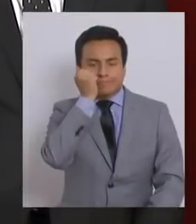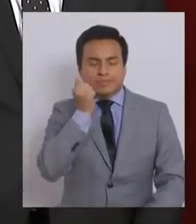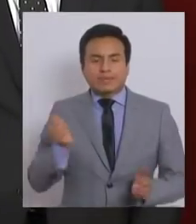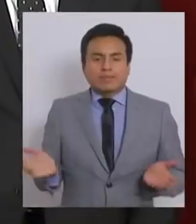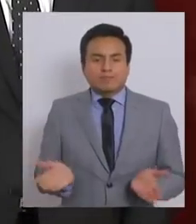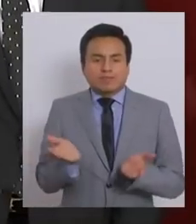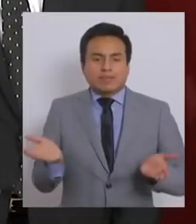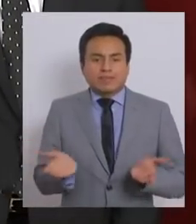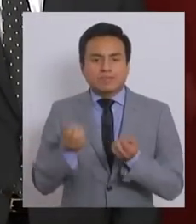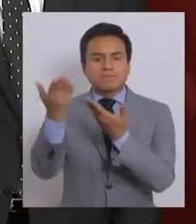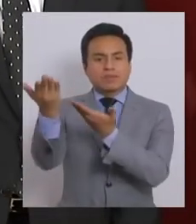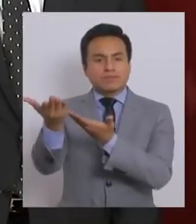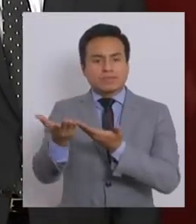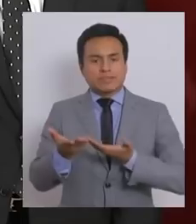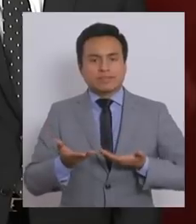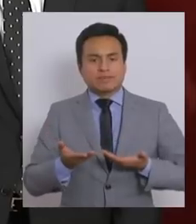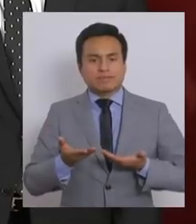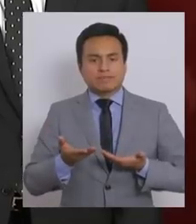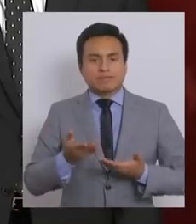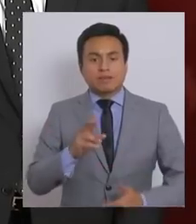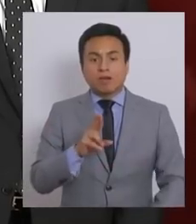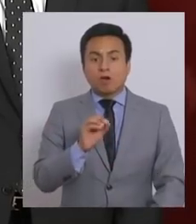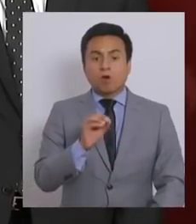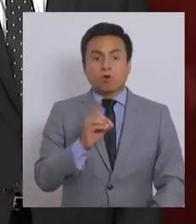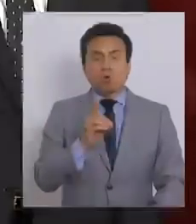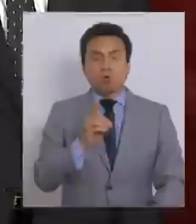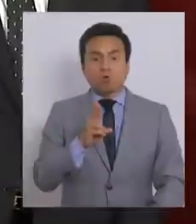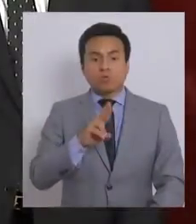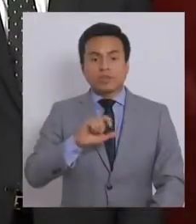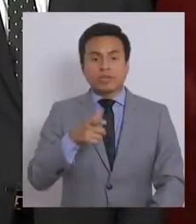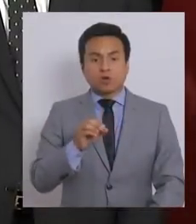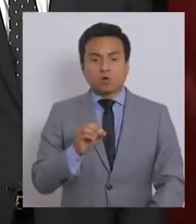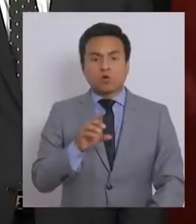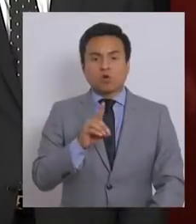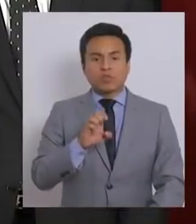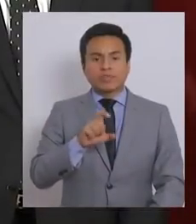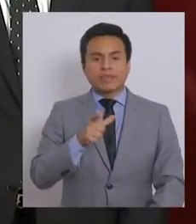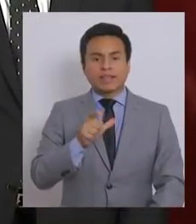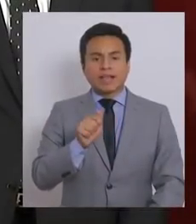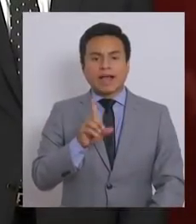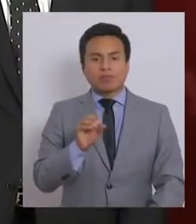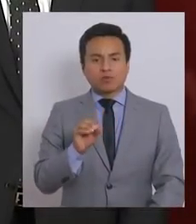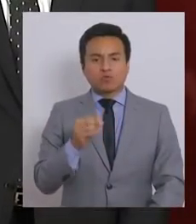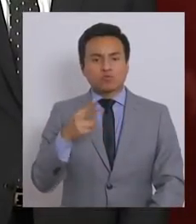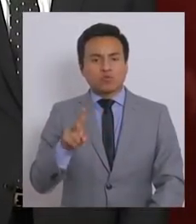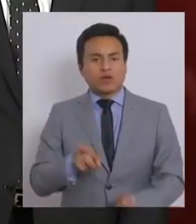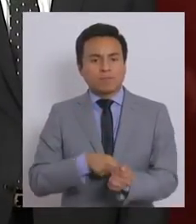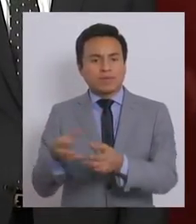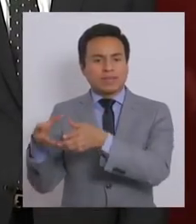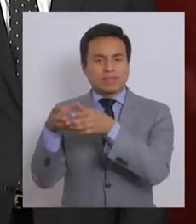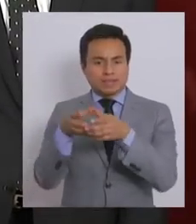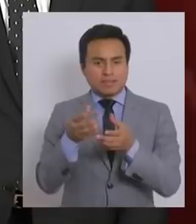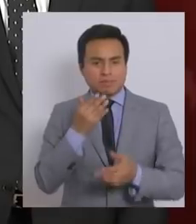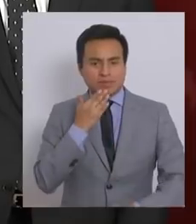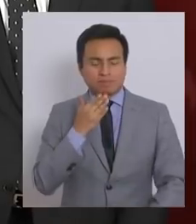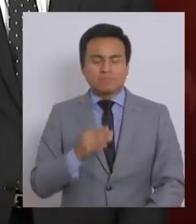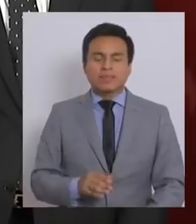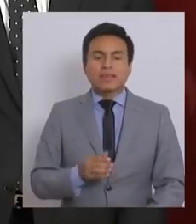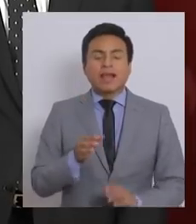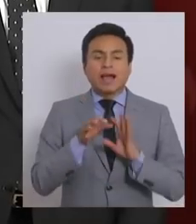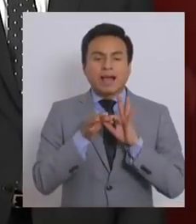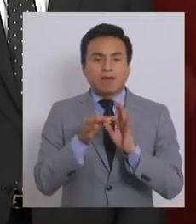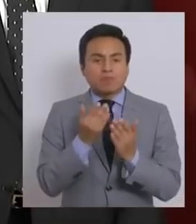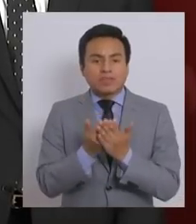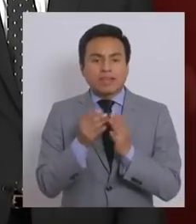entusiasta bienvenida a Rodrigo Delgado y a su familia. Y también quiero aprovechar de